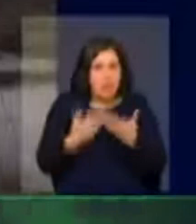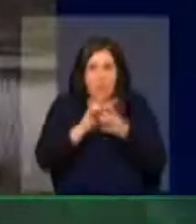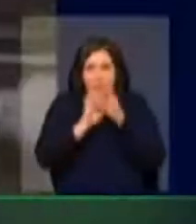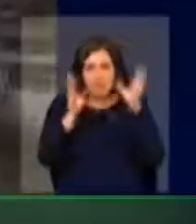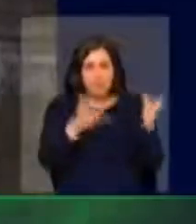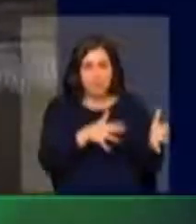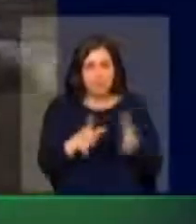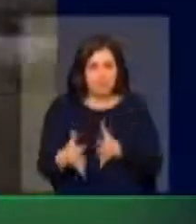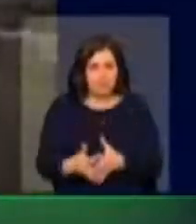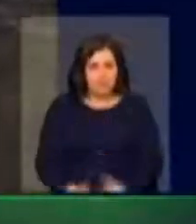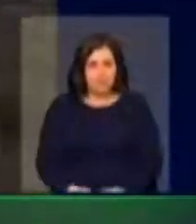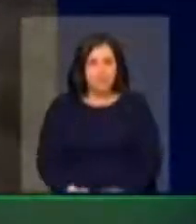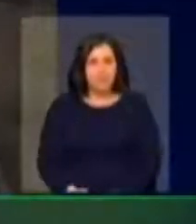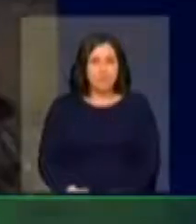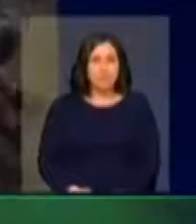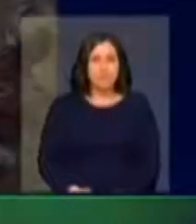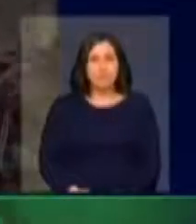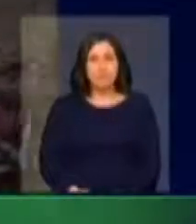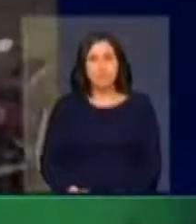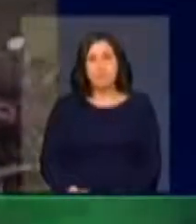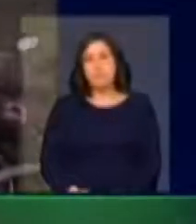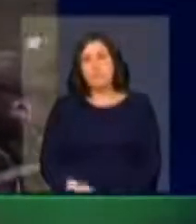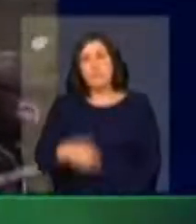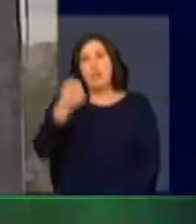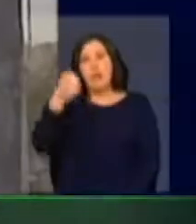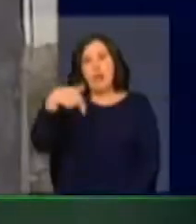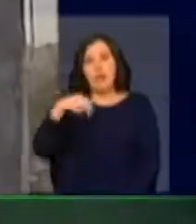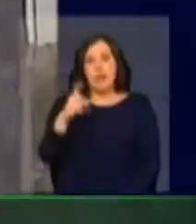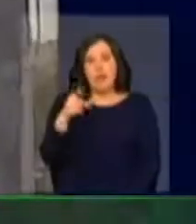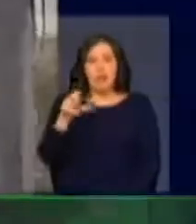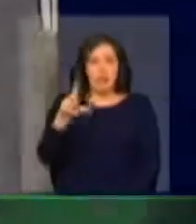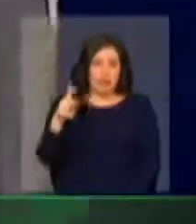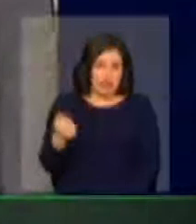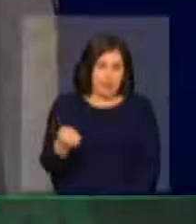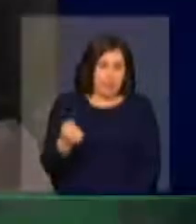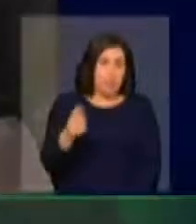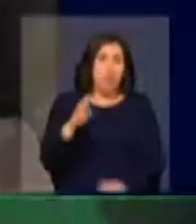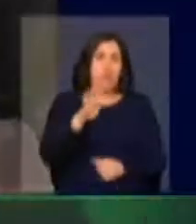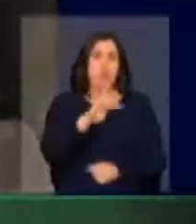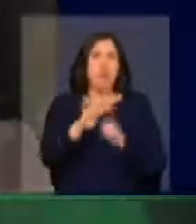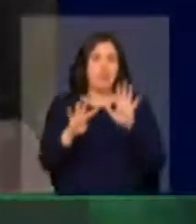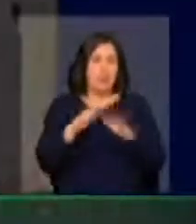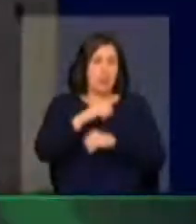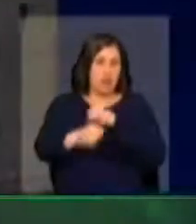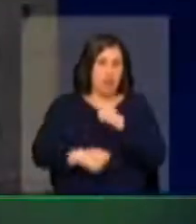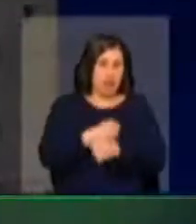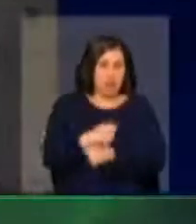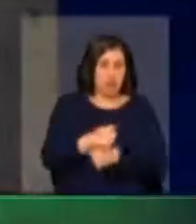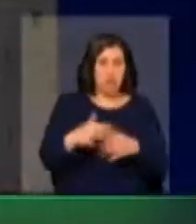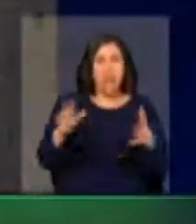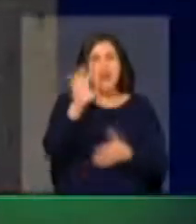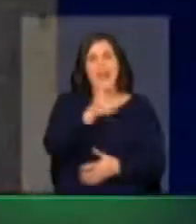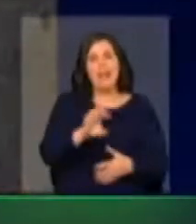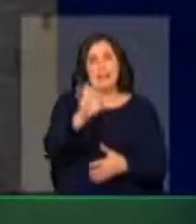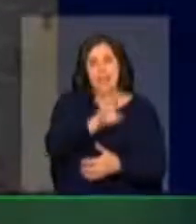El 23 de noviembre del 2011, el cadáver de Ángela, de 49 años, fue hallado en una casa en ruinas en la entrada del cerro en la calle Haití, cerca del